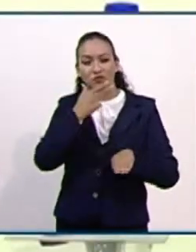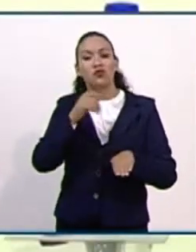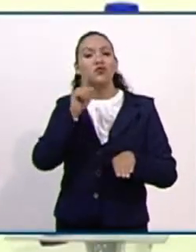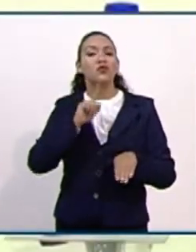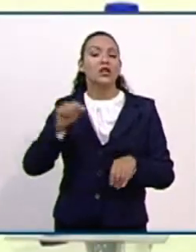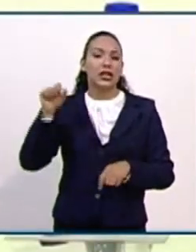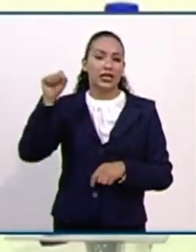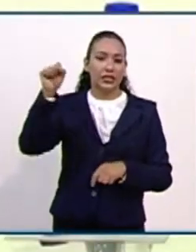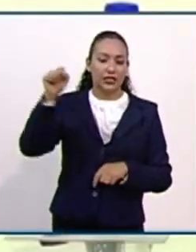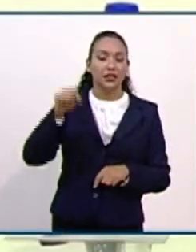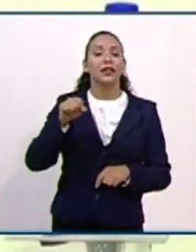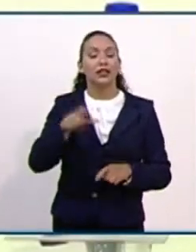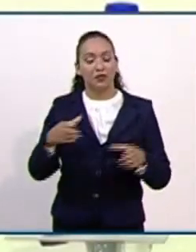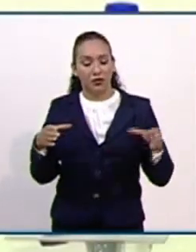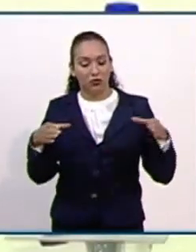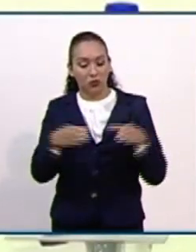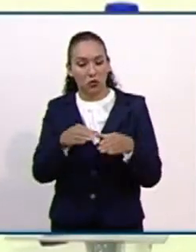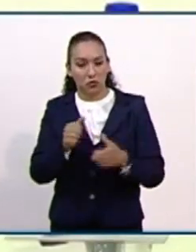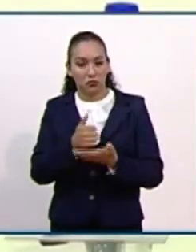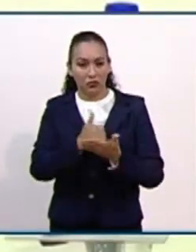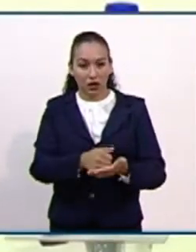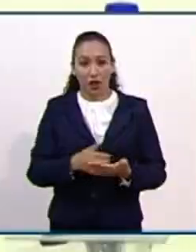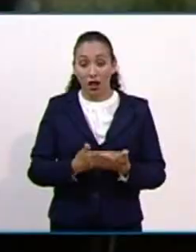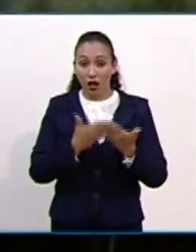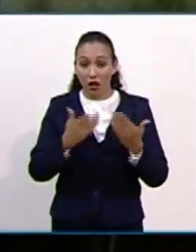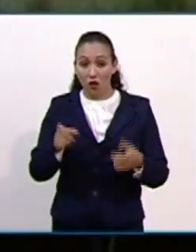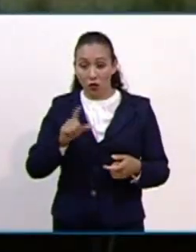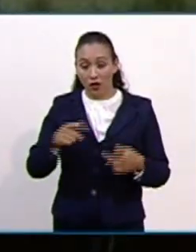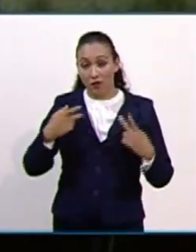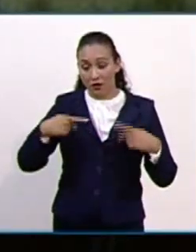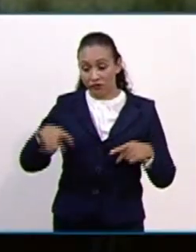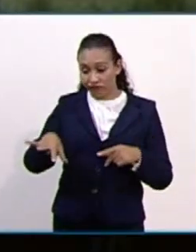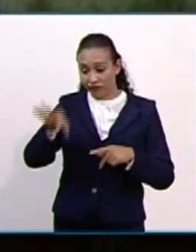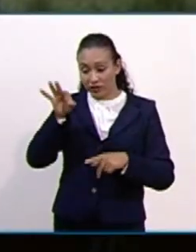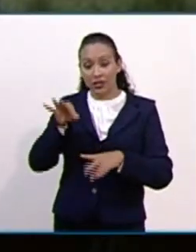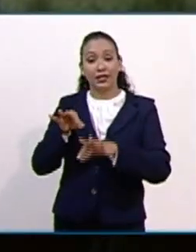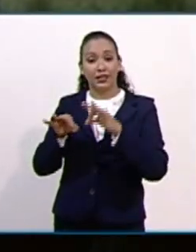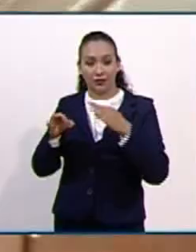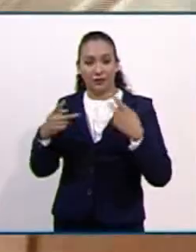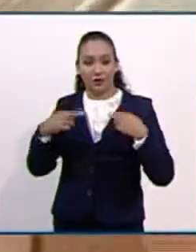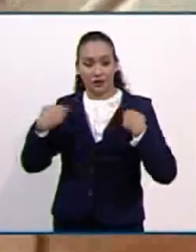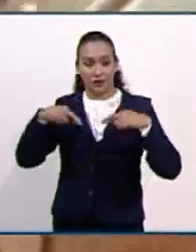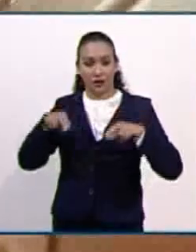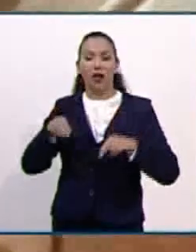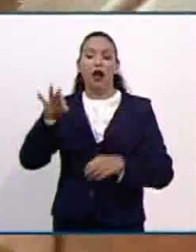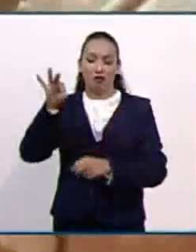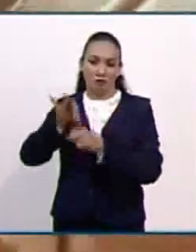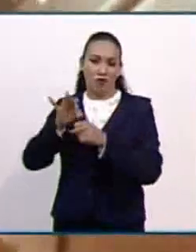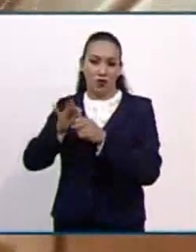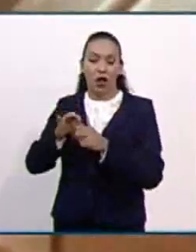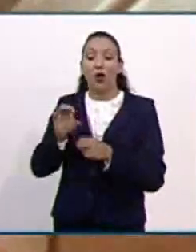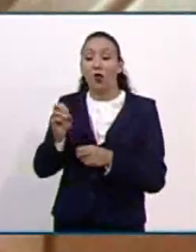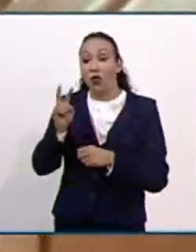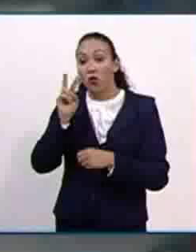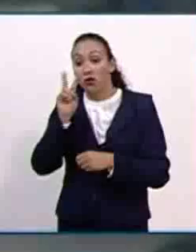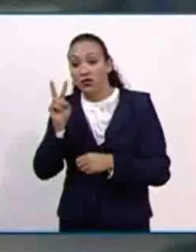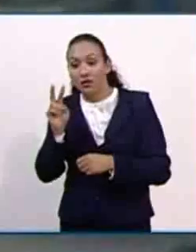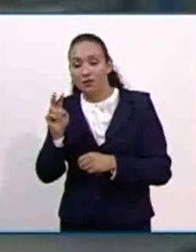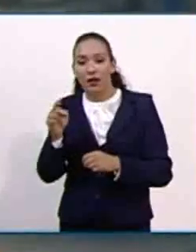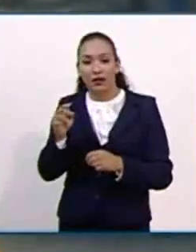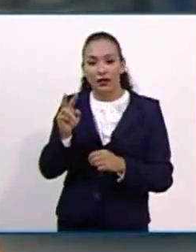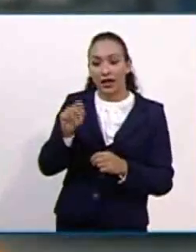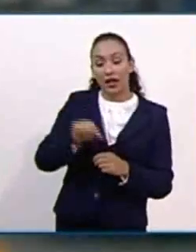colectiva, lo que permite que ahora puedan elegir a sus dirigentes a través del voto y aceptar o rechazar las